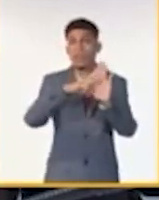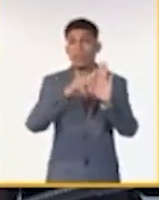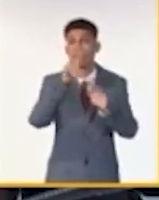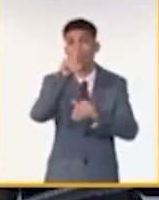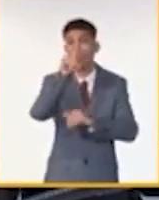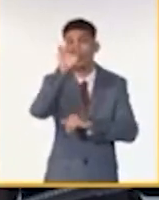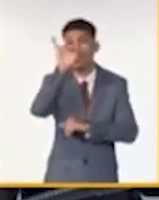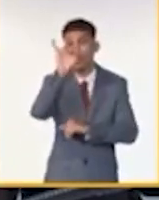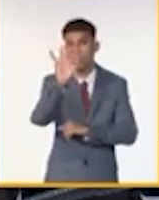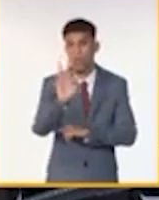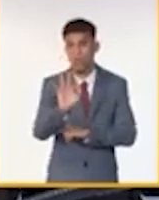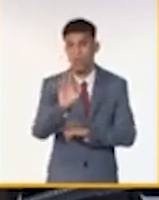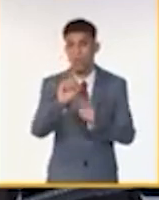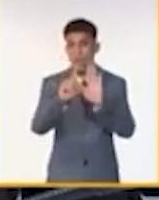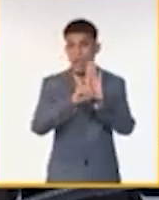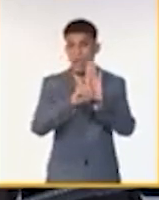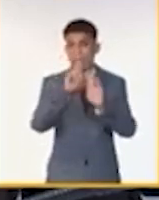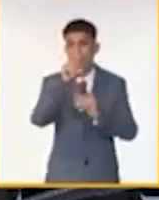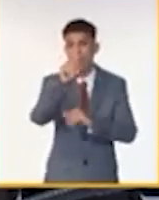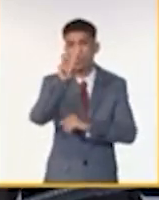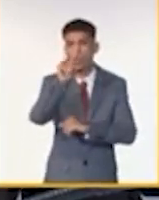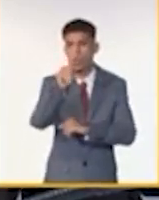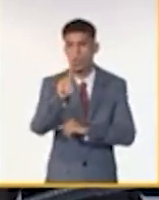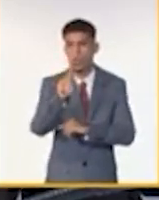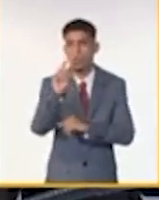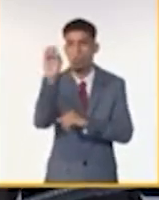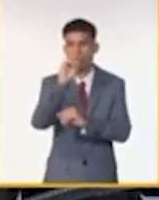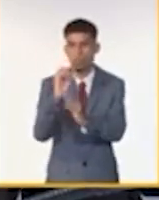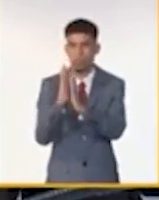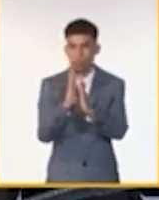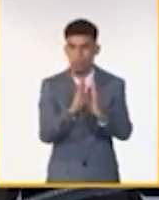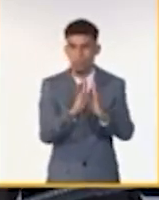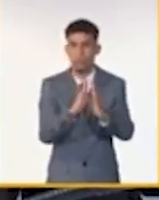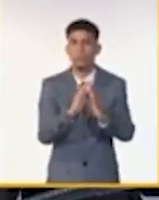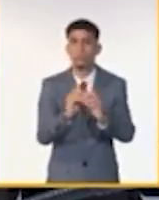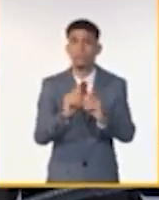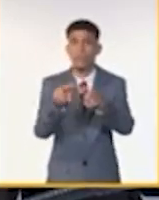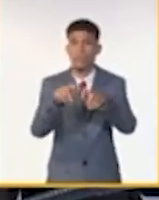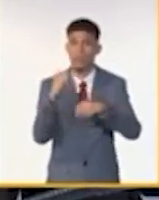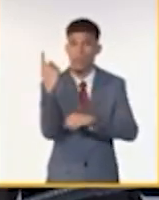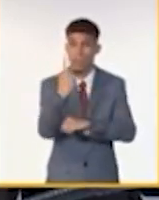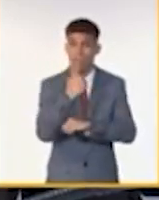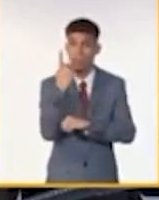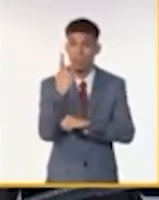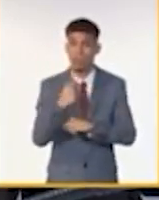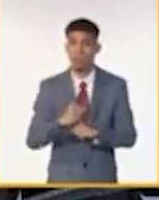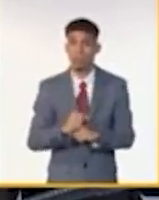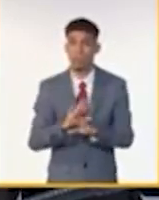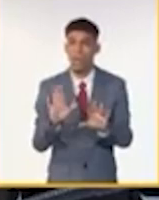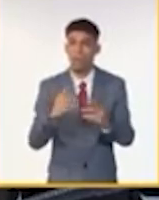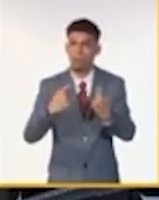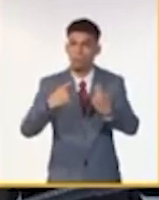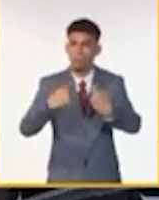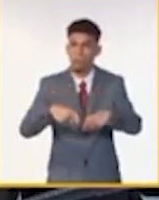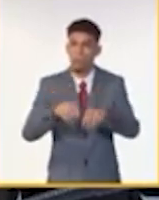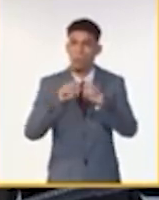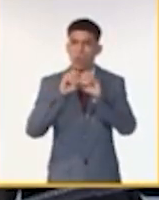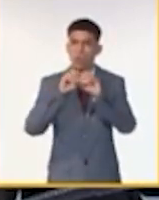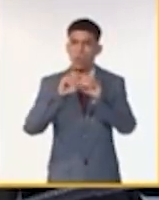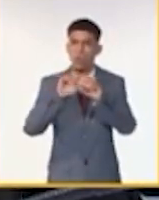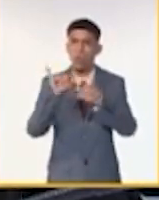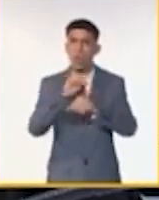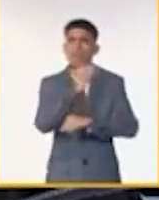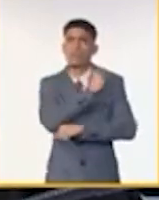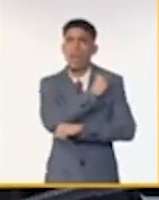131 un de organización y funcionamiento de la asamblea nacional del poder popular y ha decidido convocar a los diputados